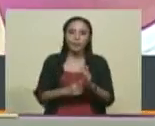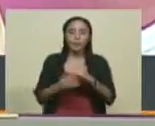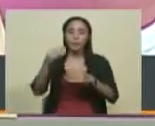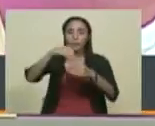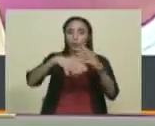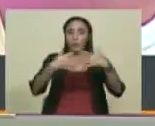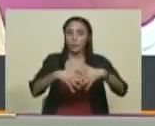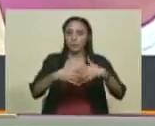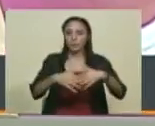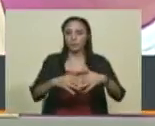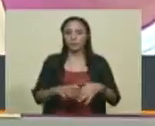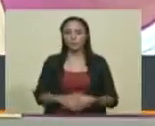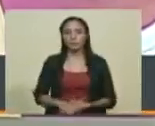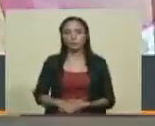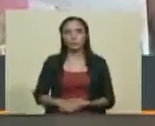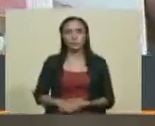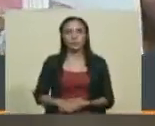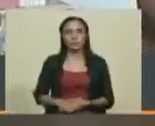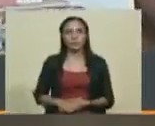industria petrolera.